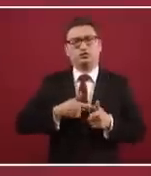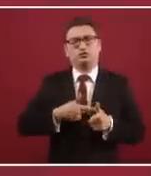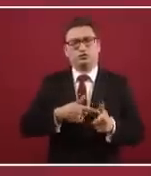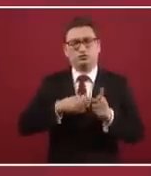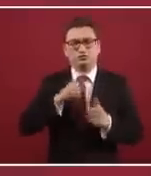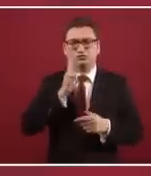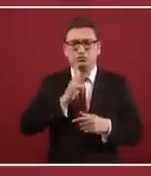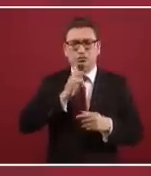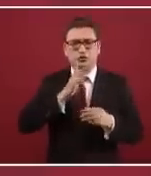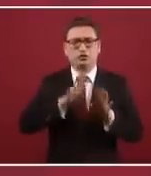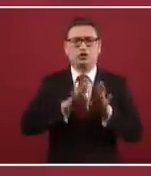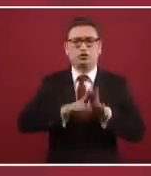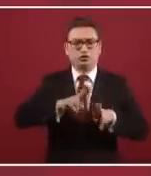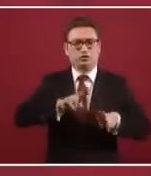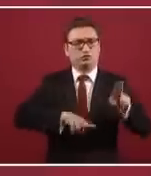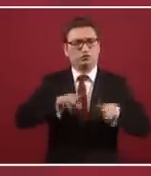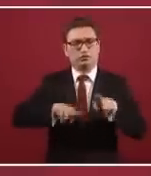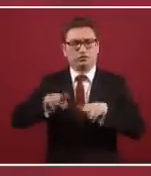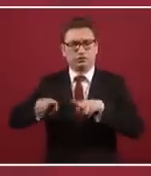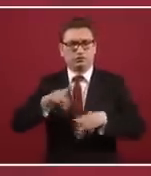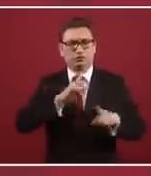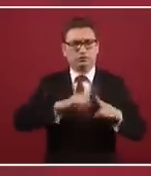un tabulador